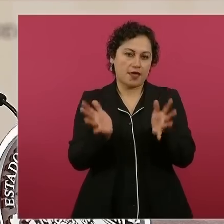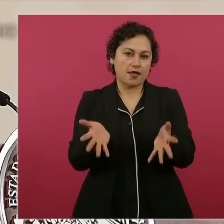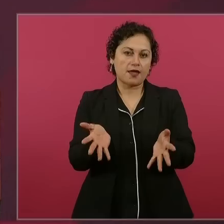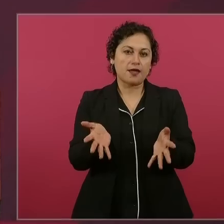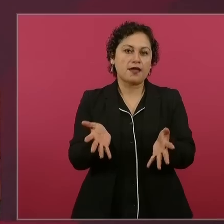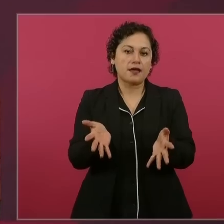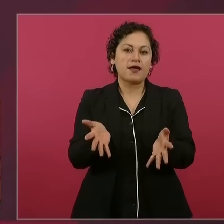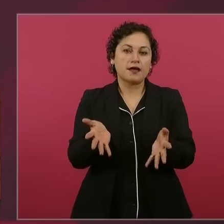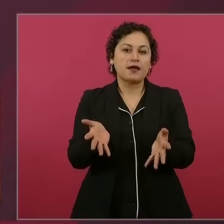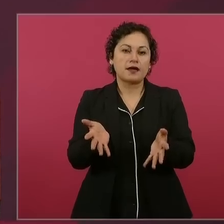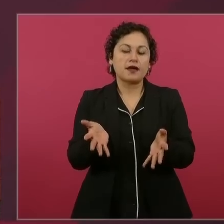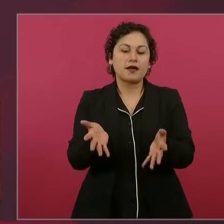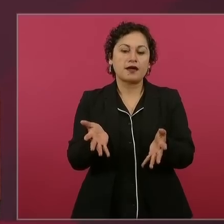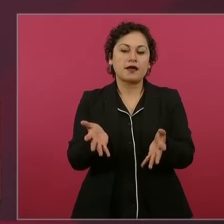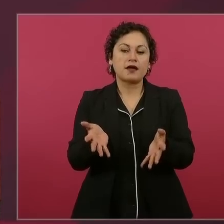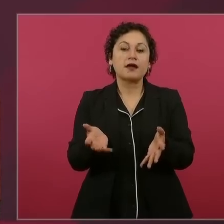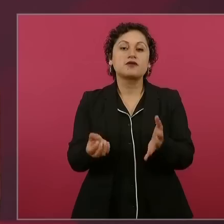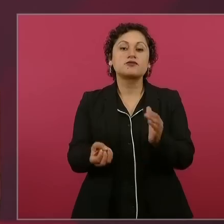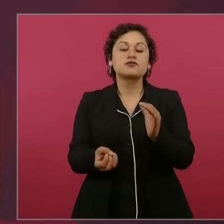un nuevo dirigente,